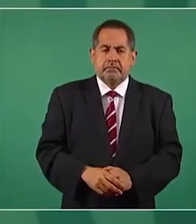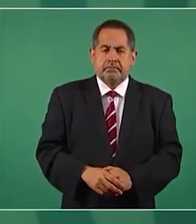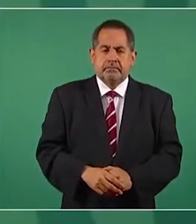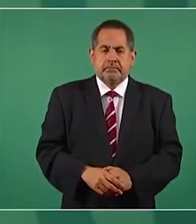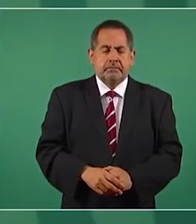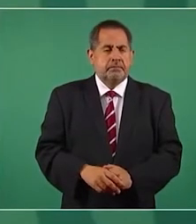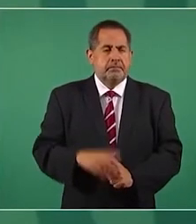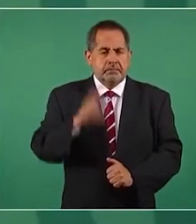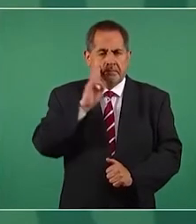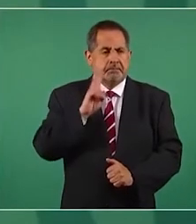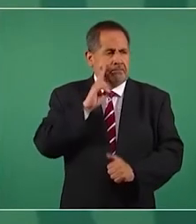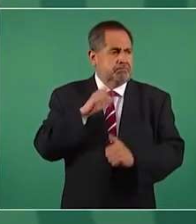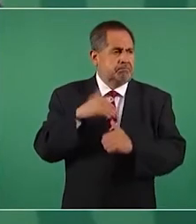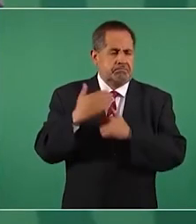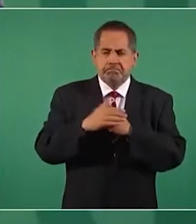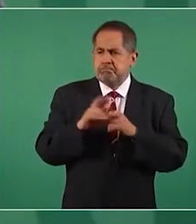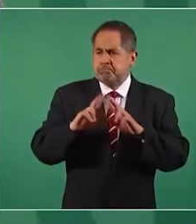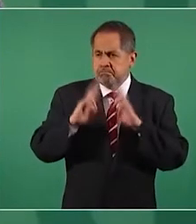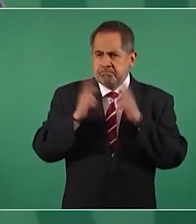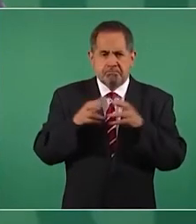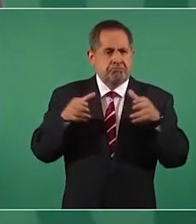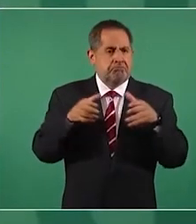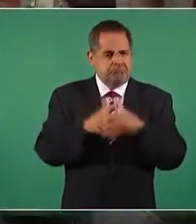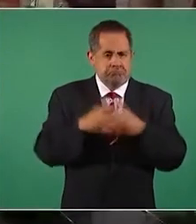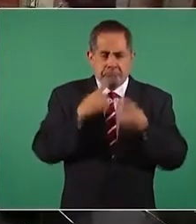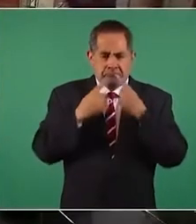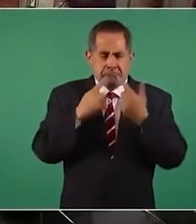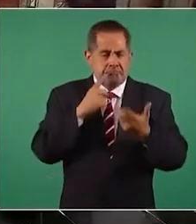y tener una reunión.